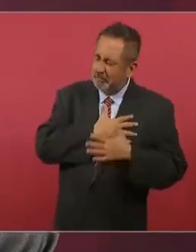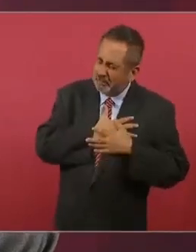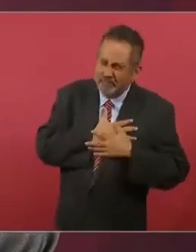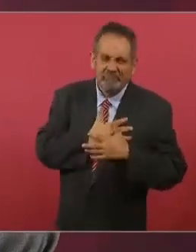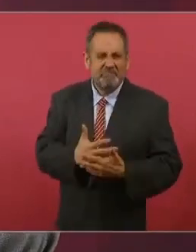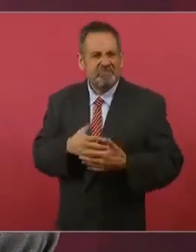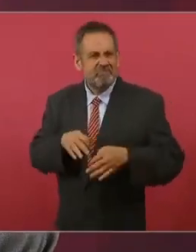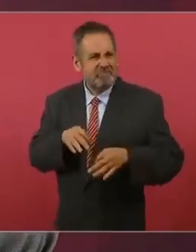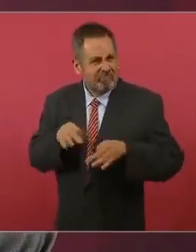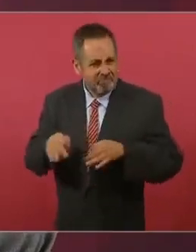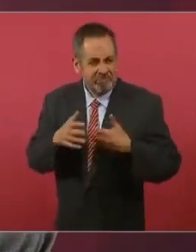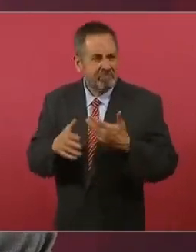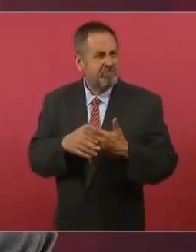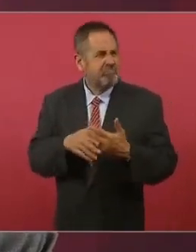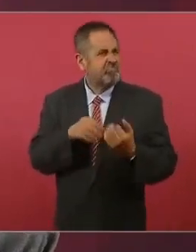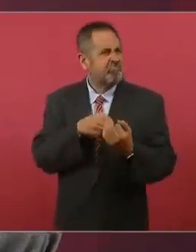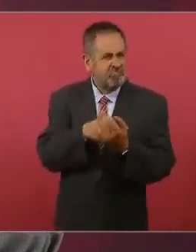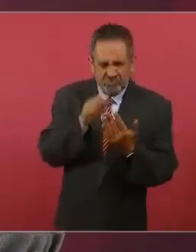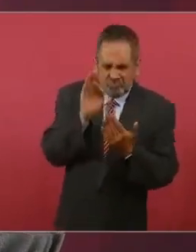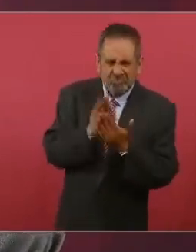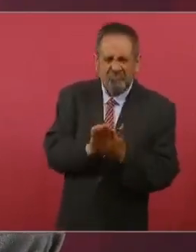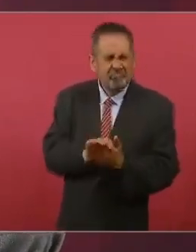cuando se desafía